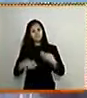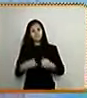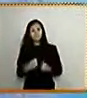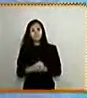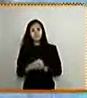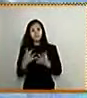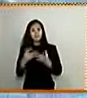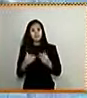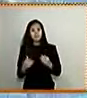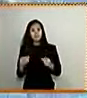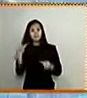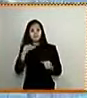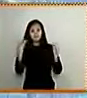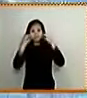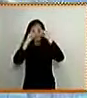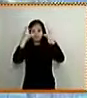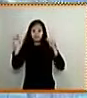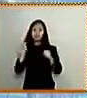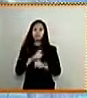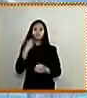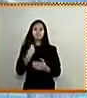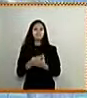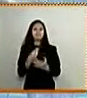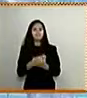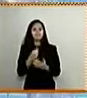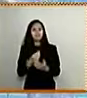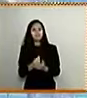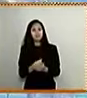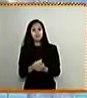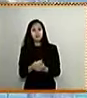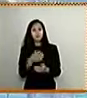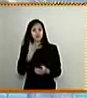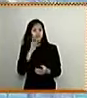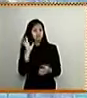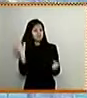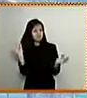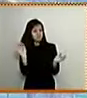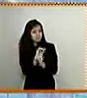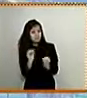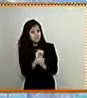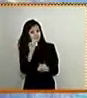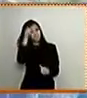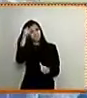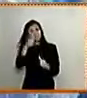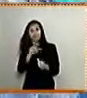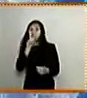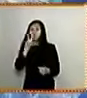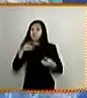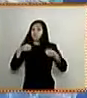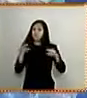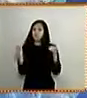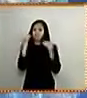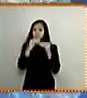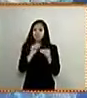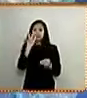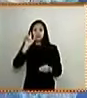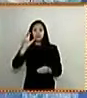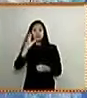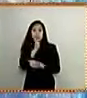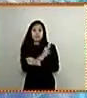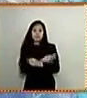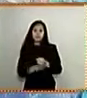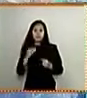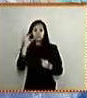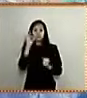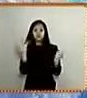esta linda mañana hayas ganado mucho dinero. Pero si la suerte no estuvo de tu lado, recuerda que aún tienes dos oportunidades más para ganar, a las 3